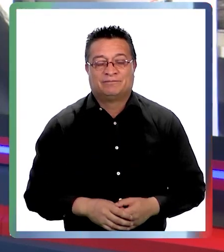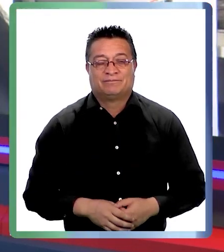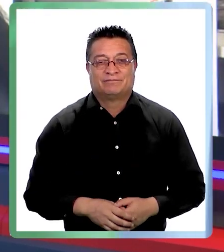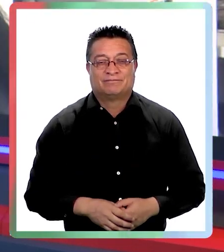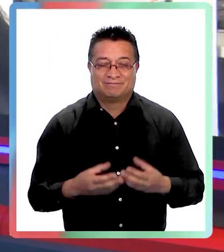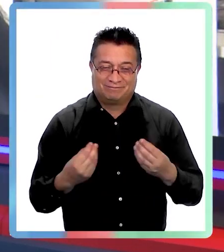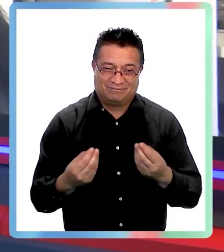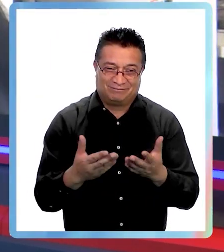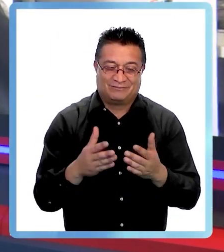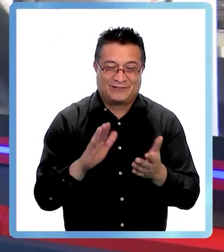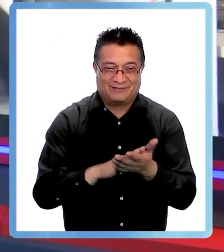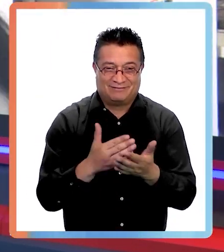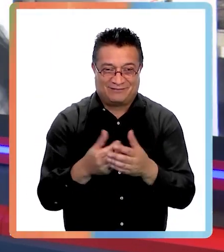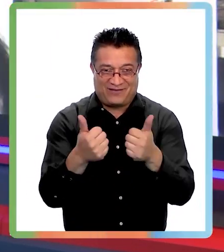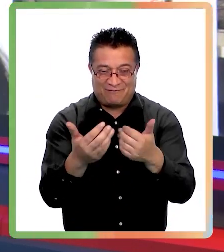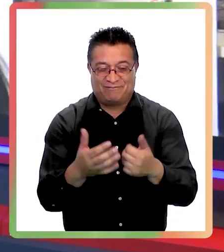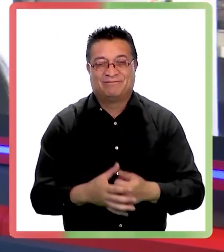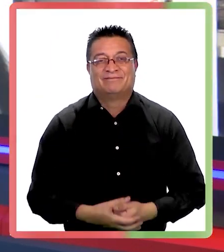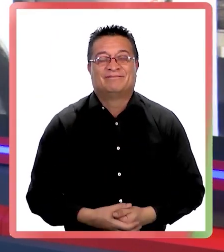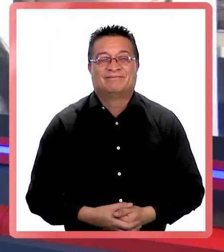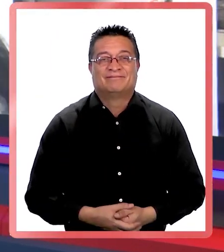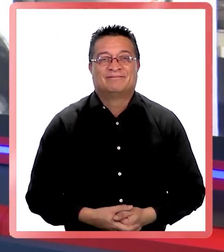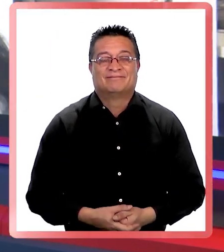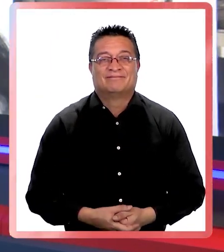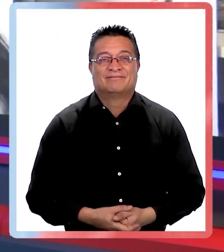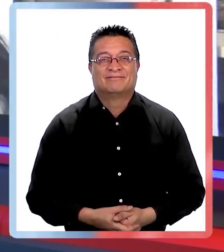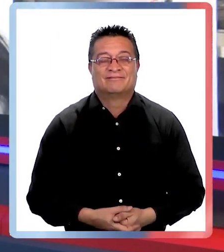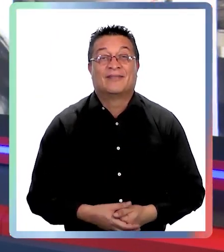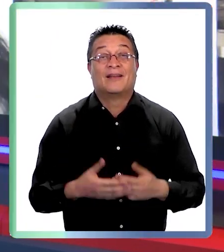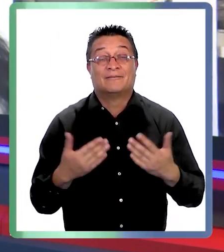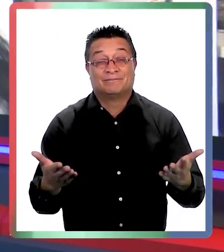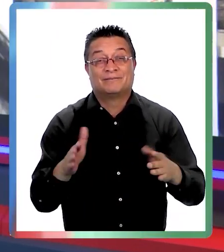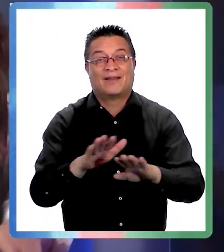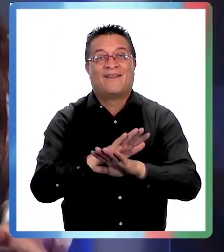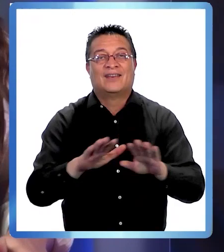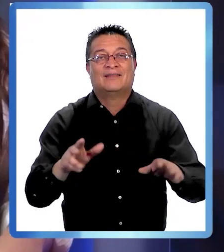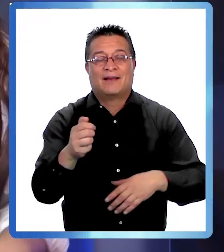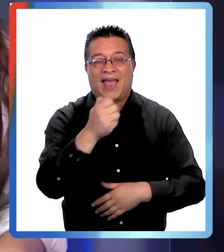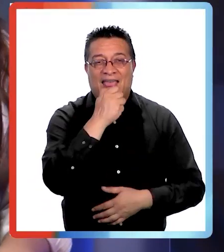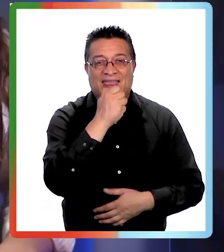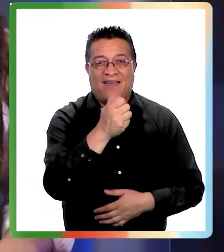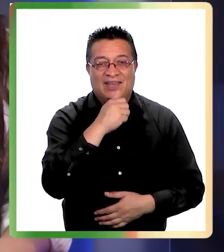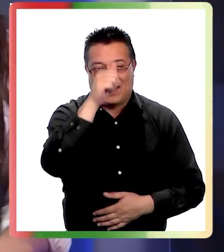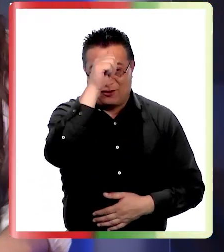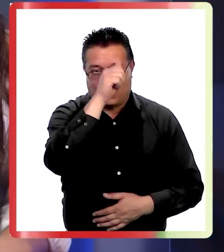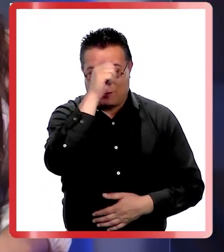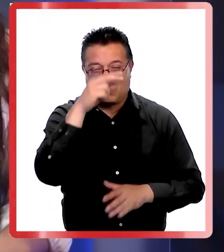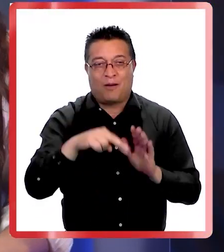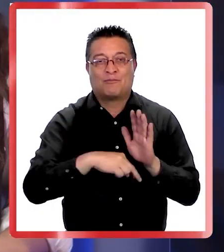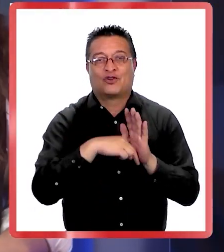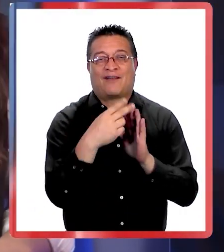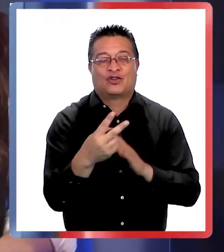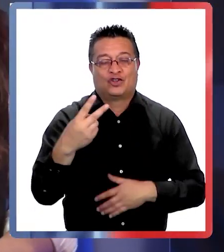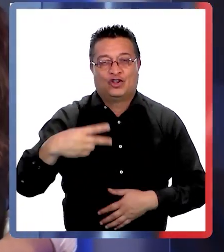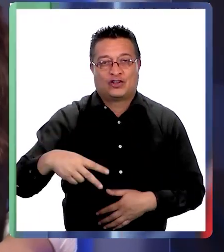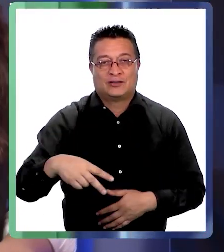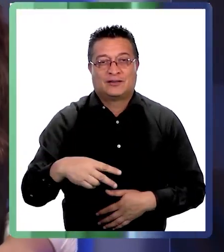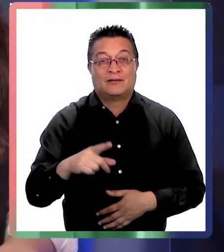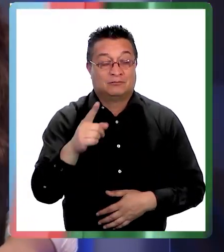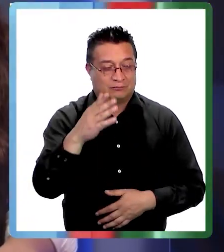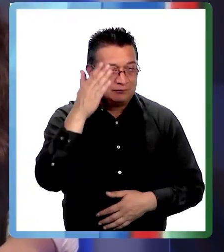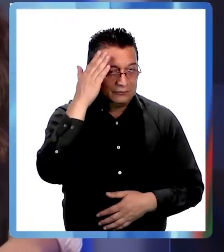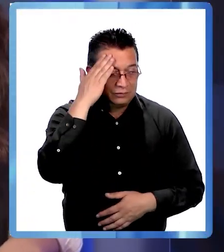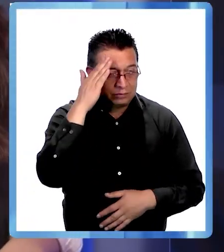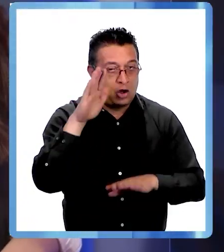gracias. De nada. Que le vaya muy bien. Igual. Bueno, esta ha sido la entrevista del domingo en